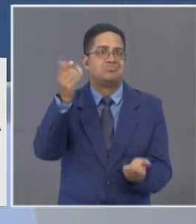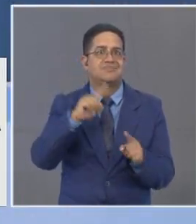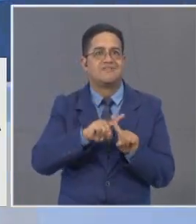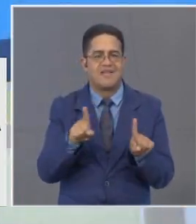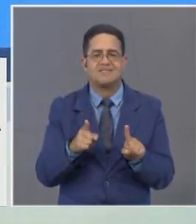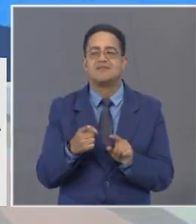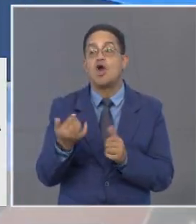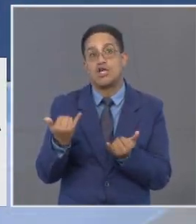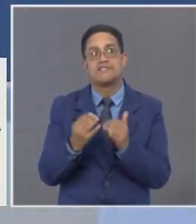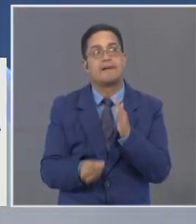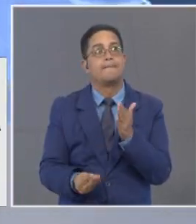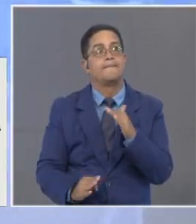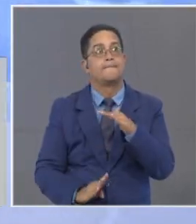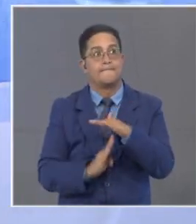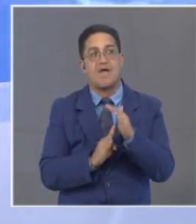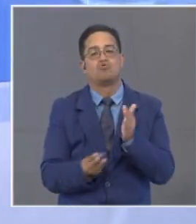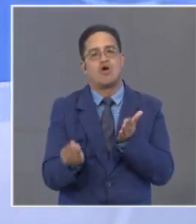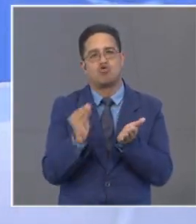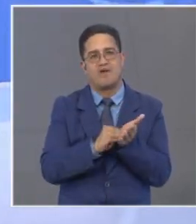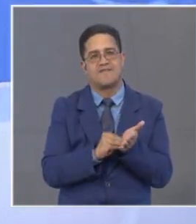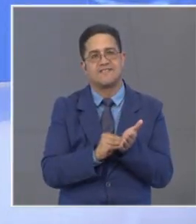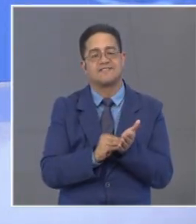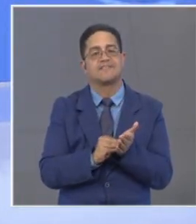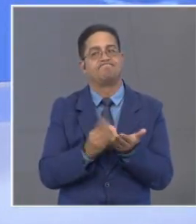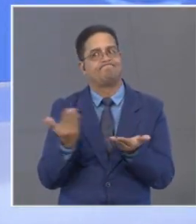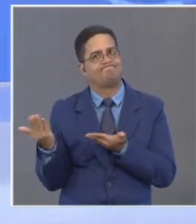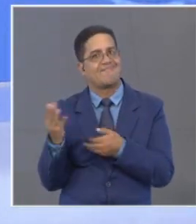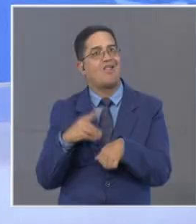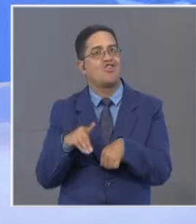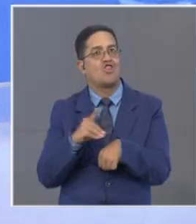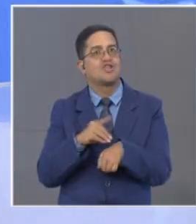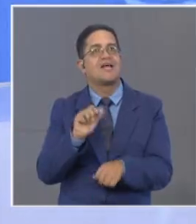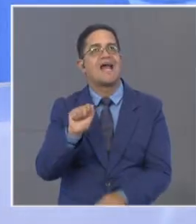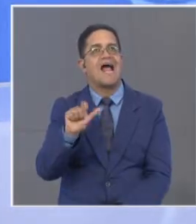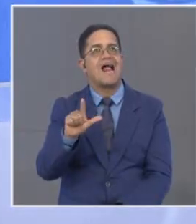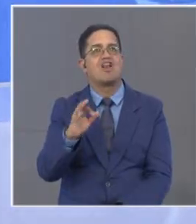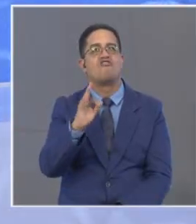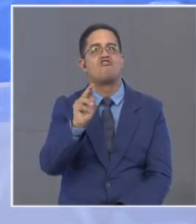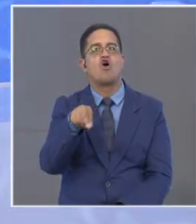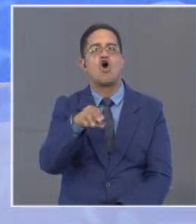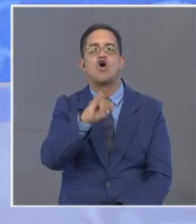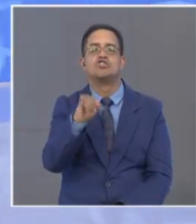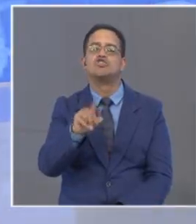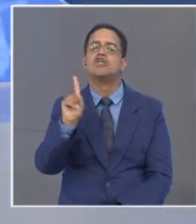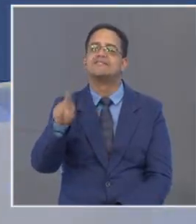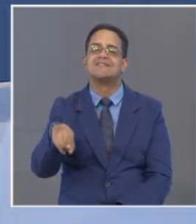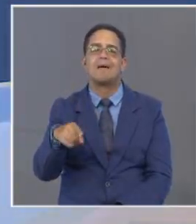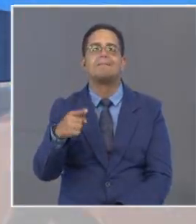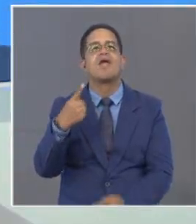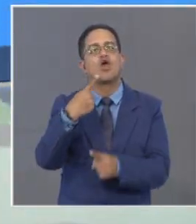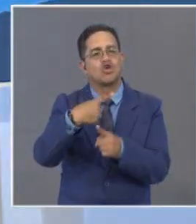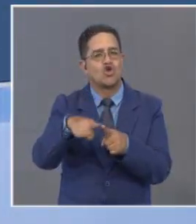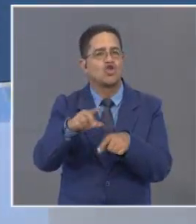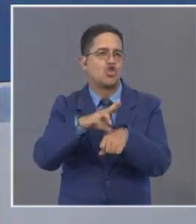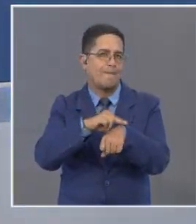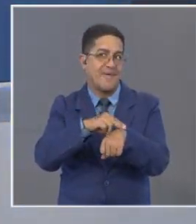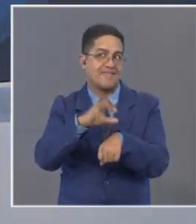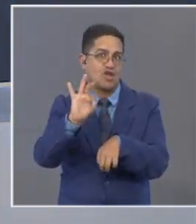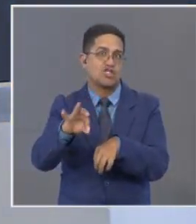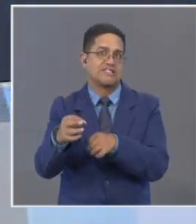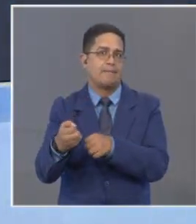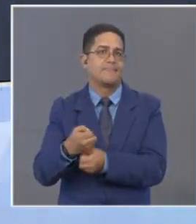nueva pausa. Okay. Aquí en Noticias Globovisión Salud nos sigue acompañando el doctor Asdrúbal Alfonso. Por acá también están conectados otros médicos que siempre nos